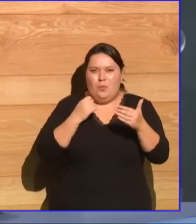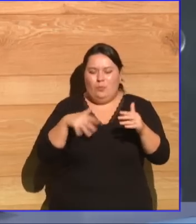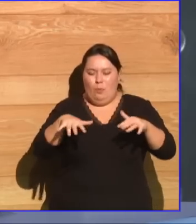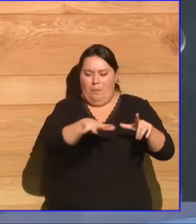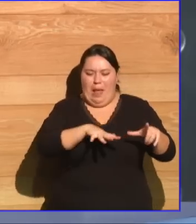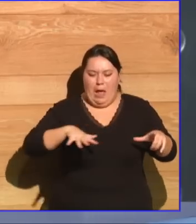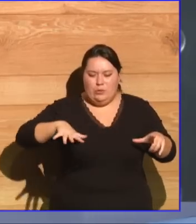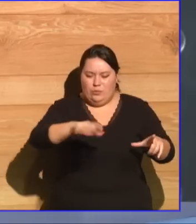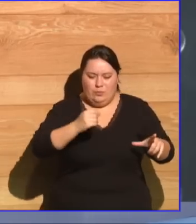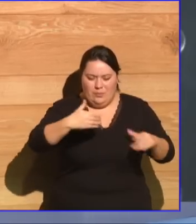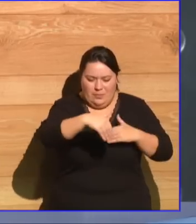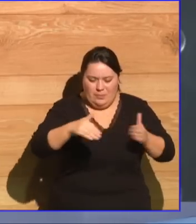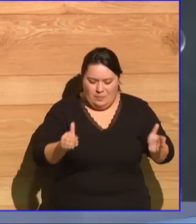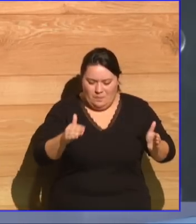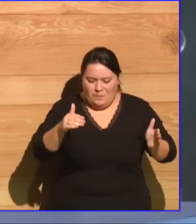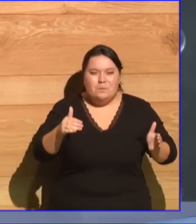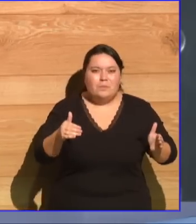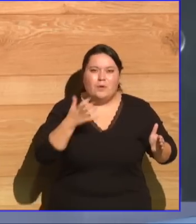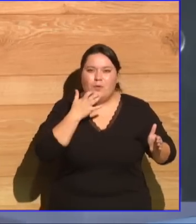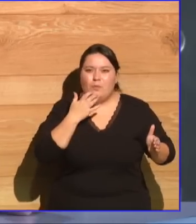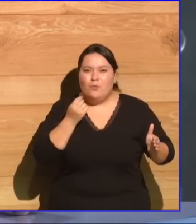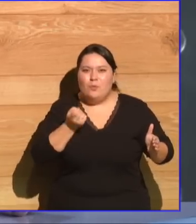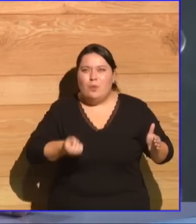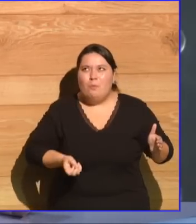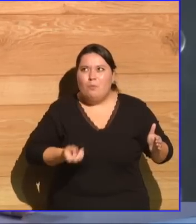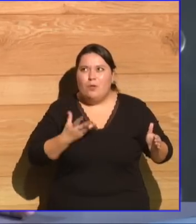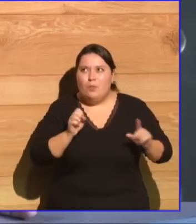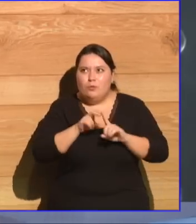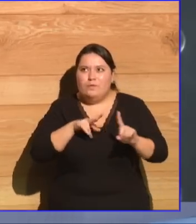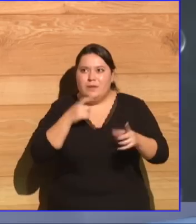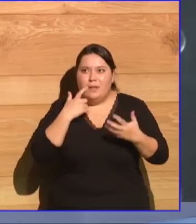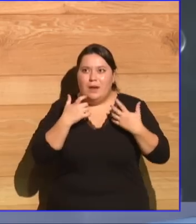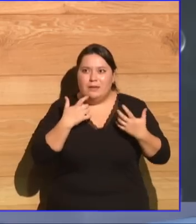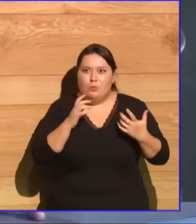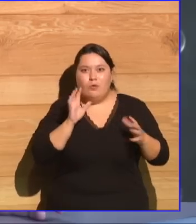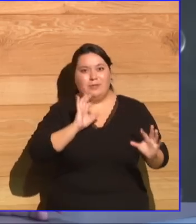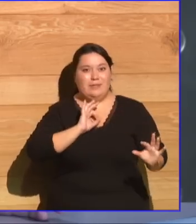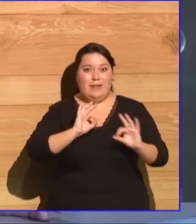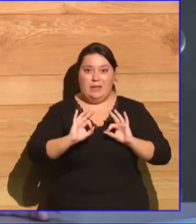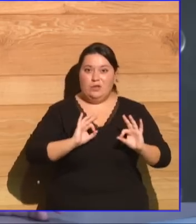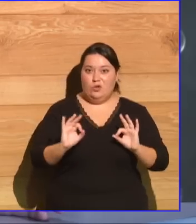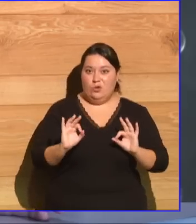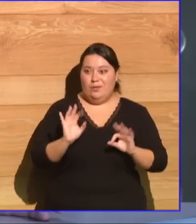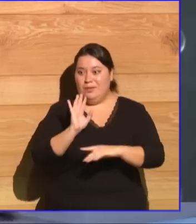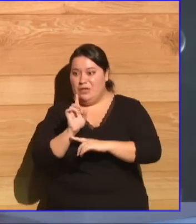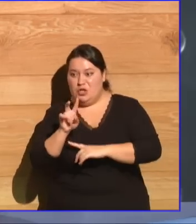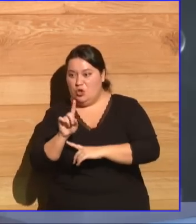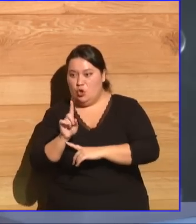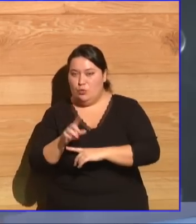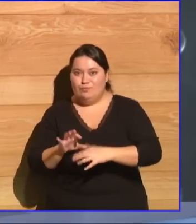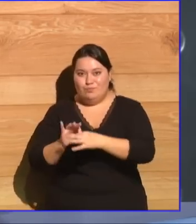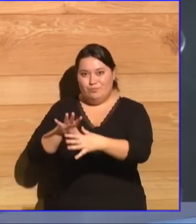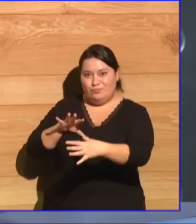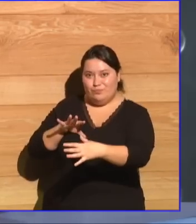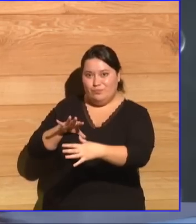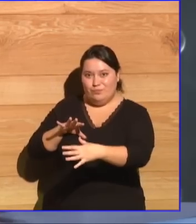plató con una vocación, desde el punto de vista del arte, más teatral que cinematográfica.